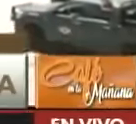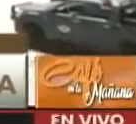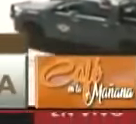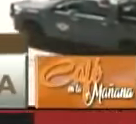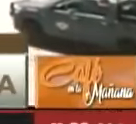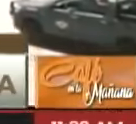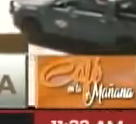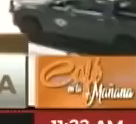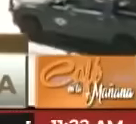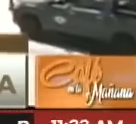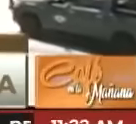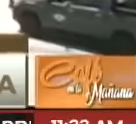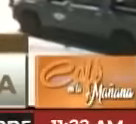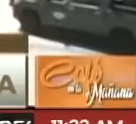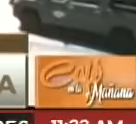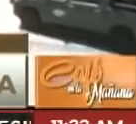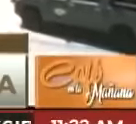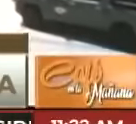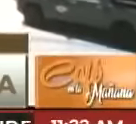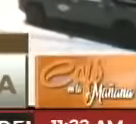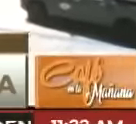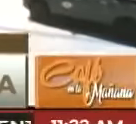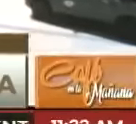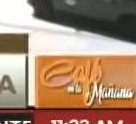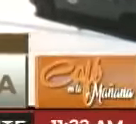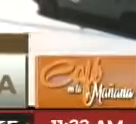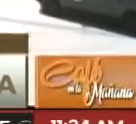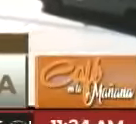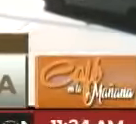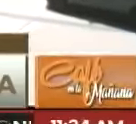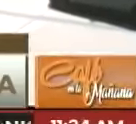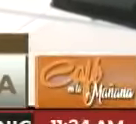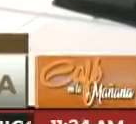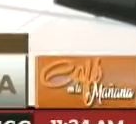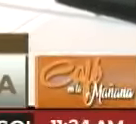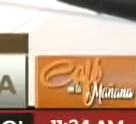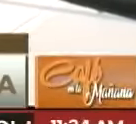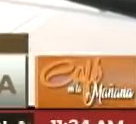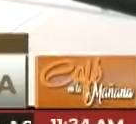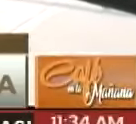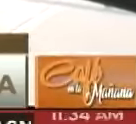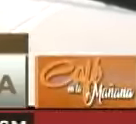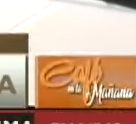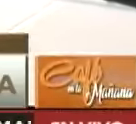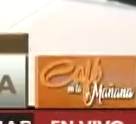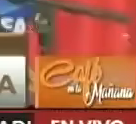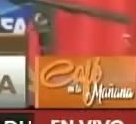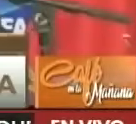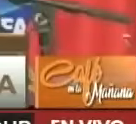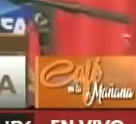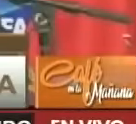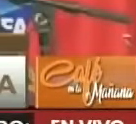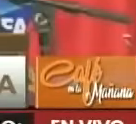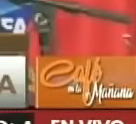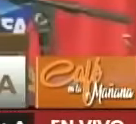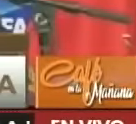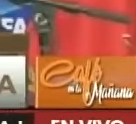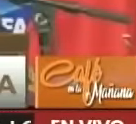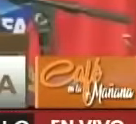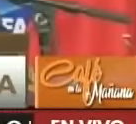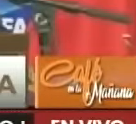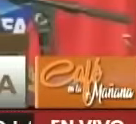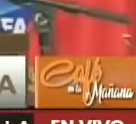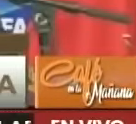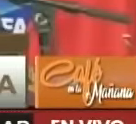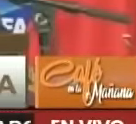fuerzas que presentan programas en contrario para captar la atención o la simpatía